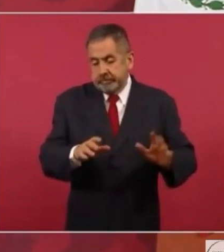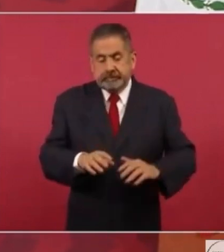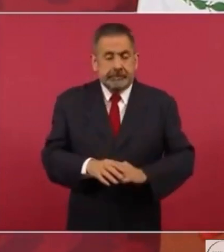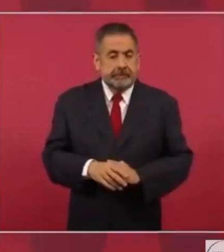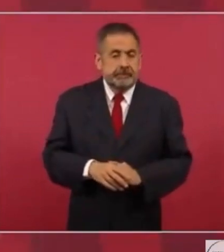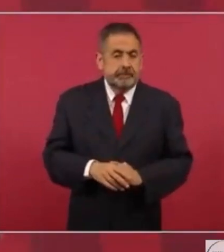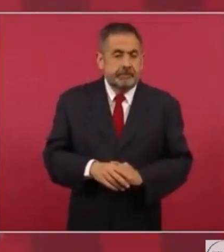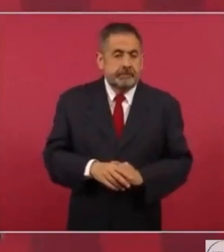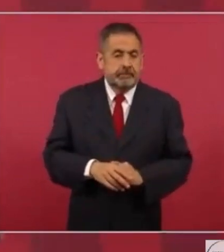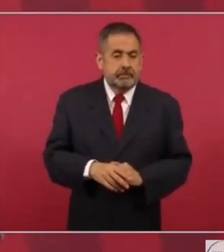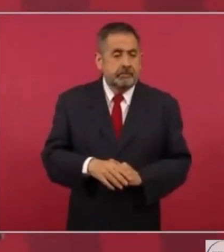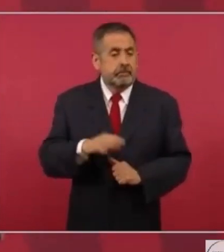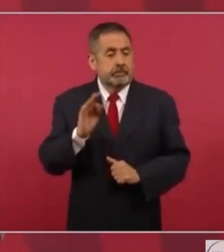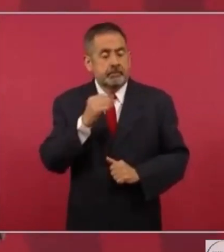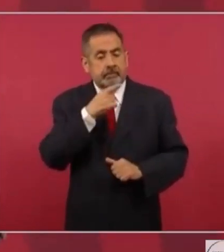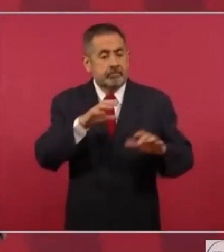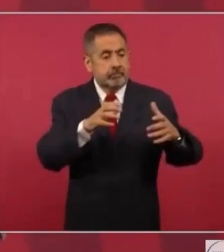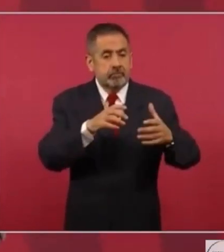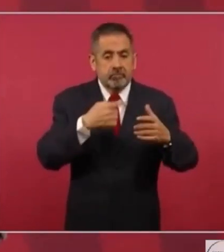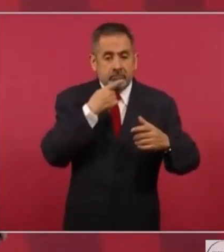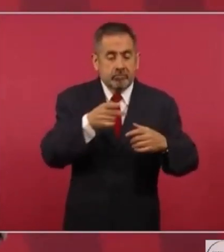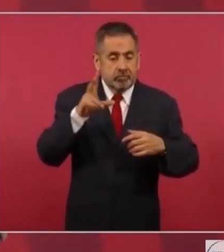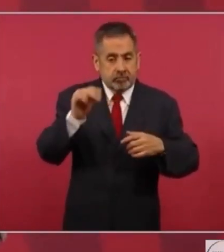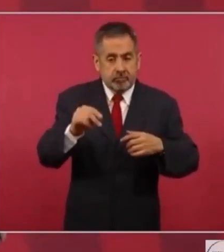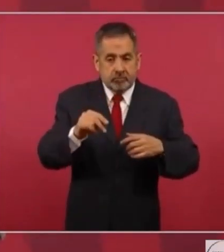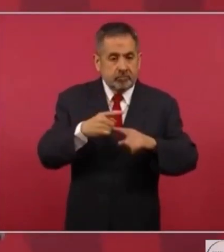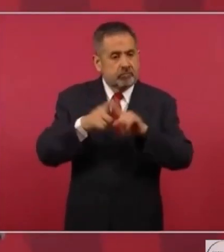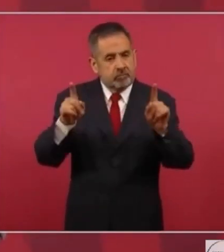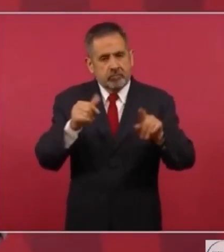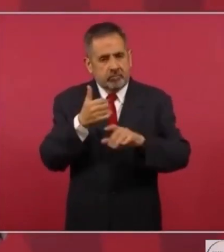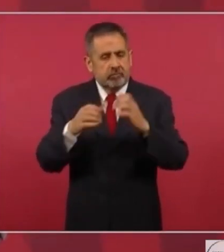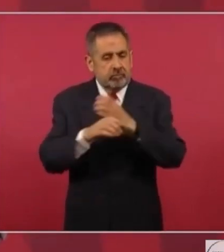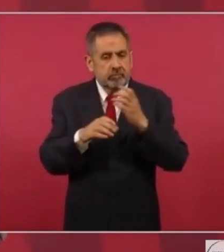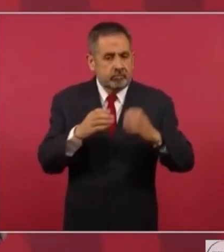Y si el Congreso dice no, ya ese es otro problema.